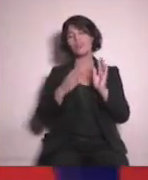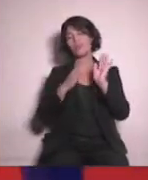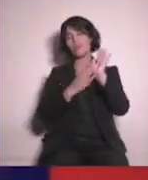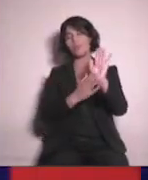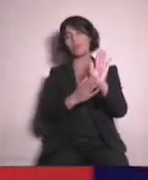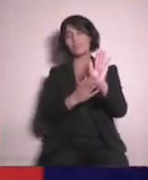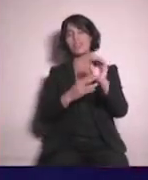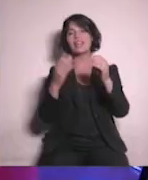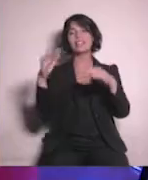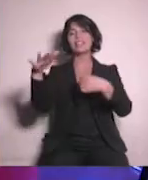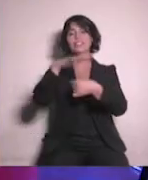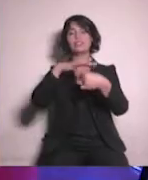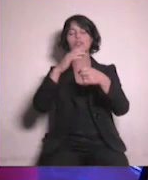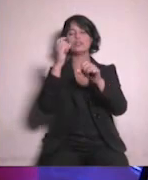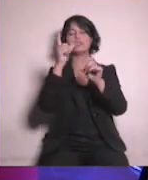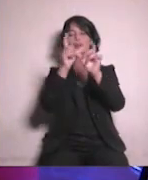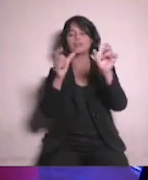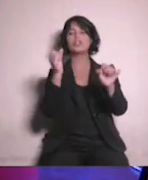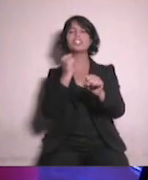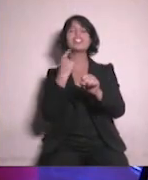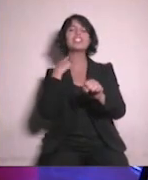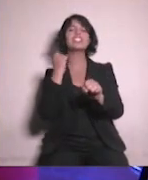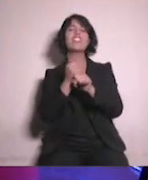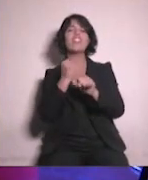de las personas.